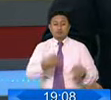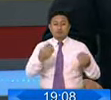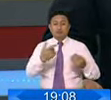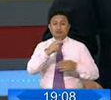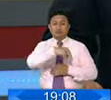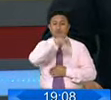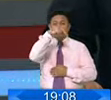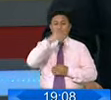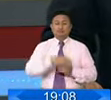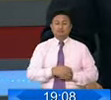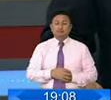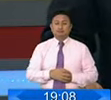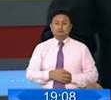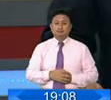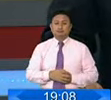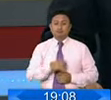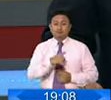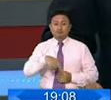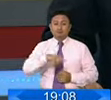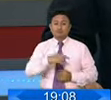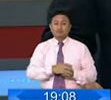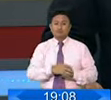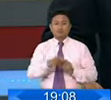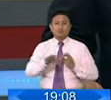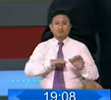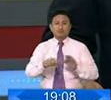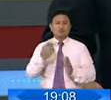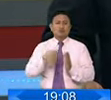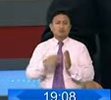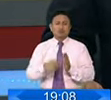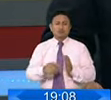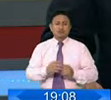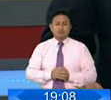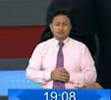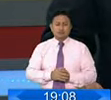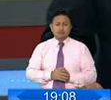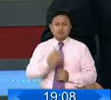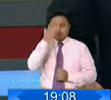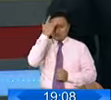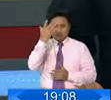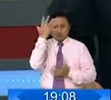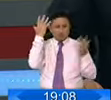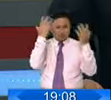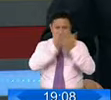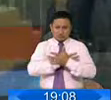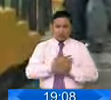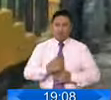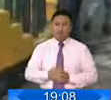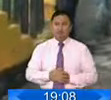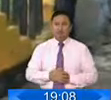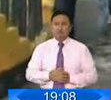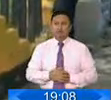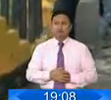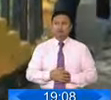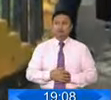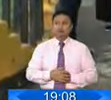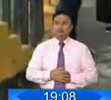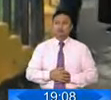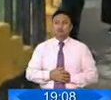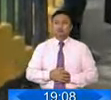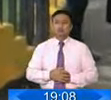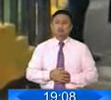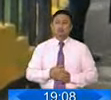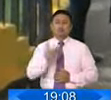en la frontera con Colombia. Ellos relataron todo lo que tuvieron que vivir durante este tiempo. Desde